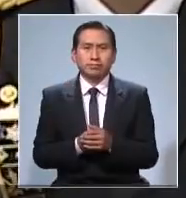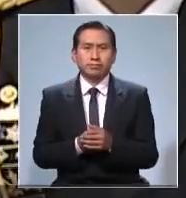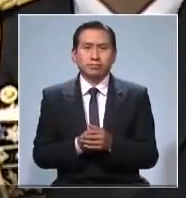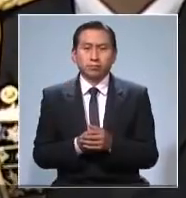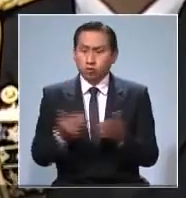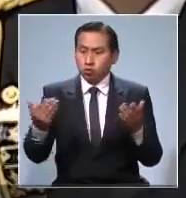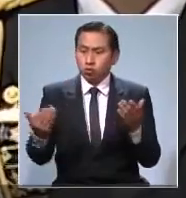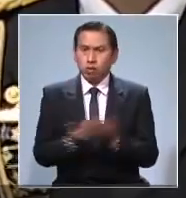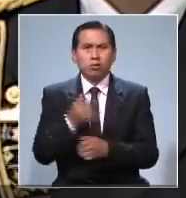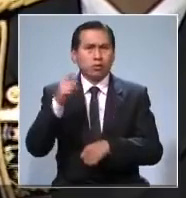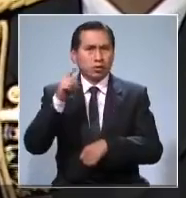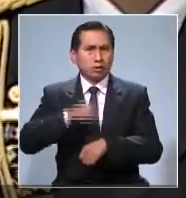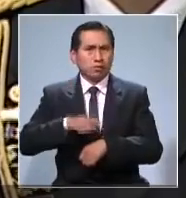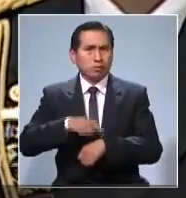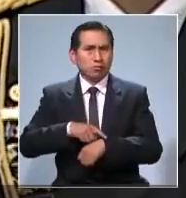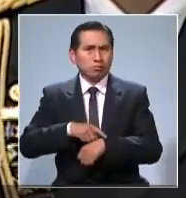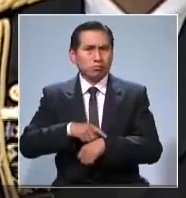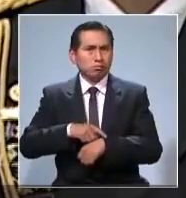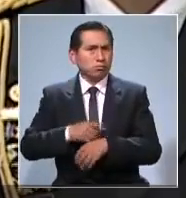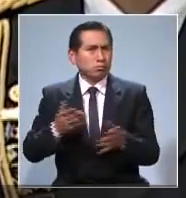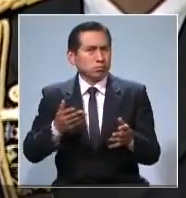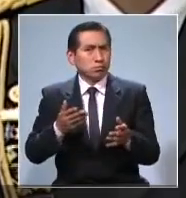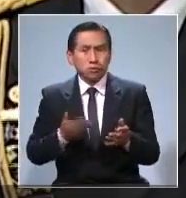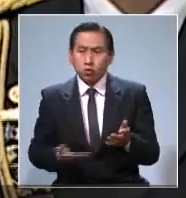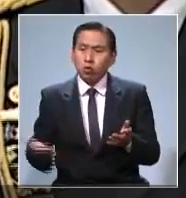Un nuevo ciclo de